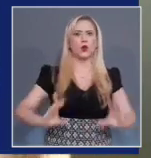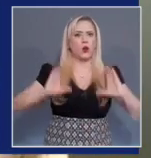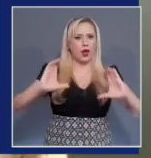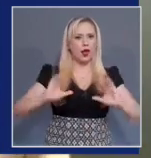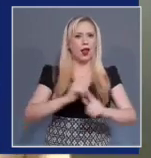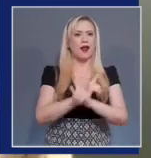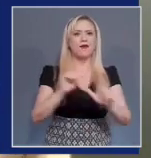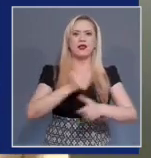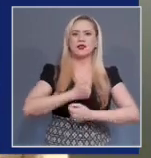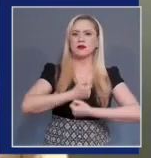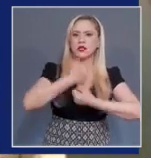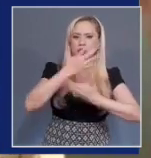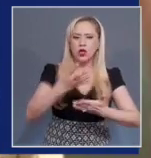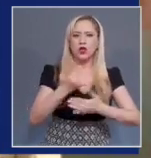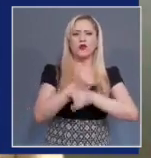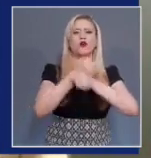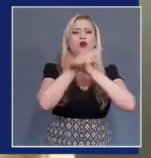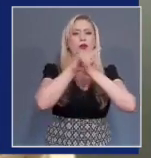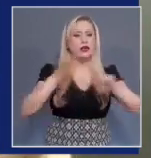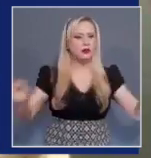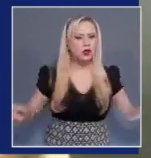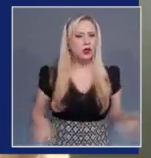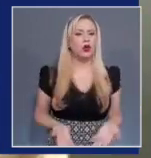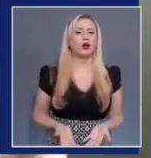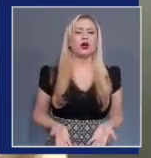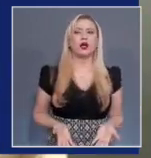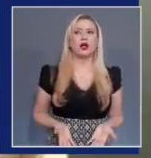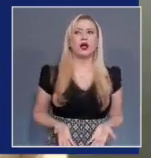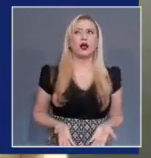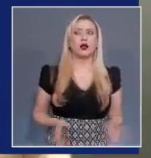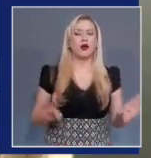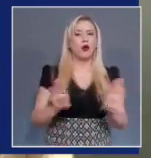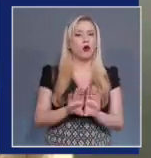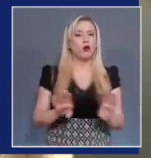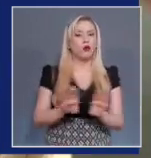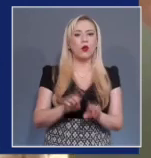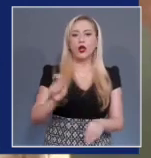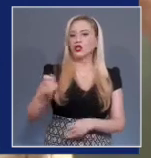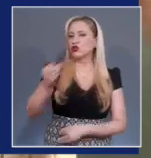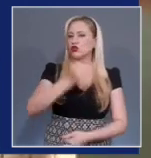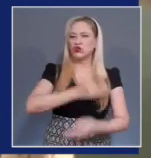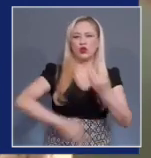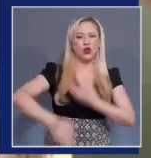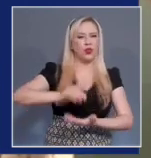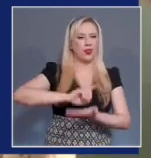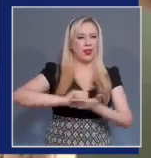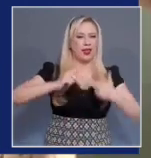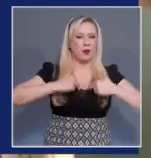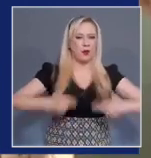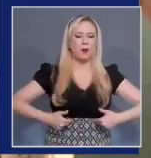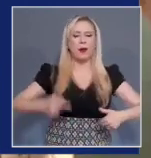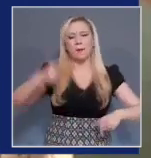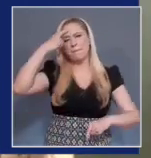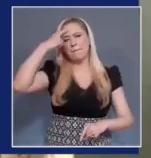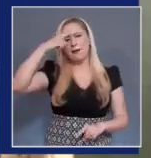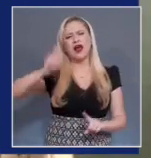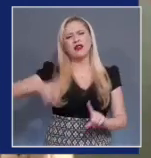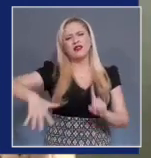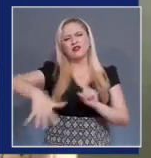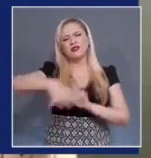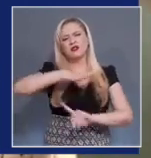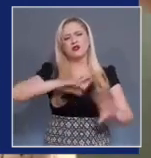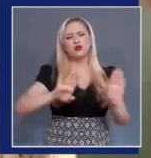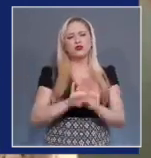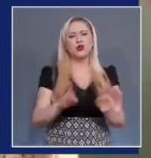la información y el ejercicio de todos los derechos humanos en el contexto del desarrollo e implementación